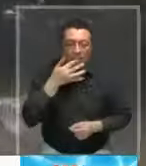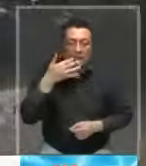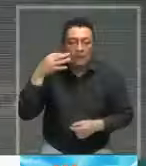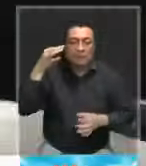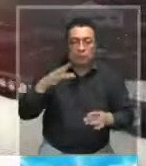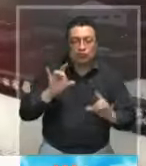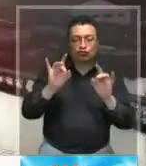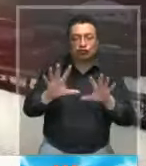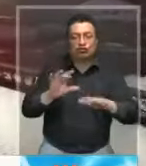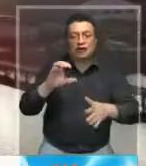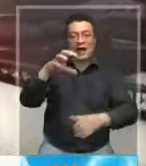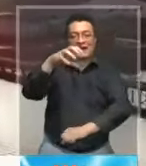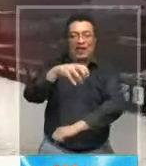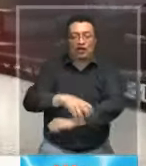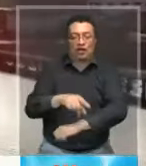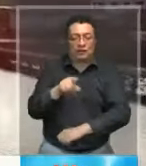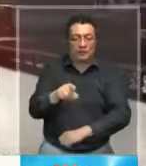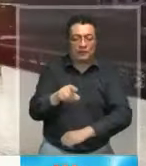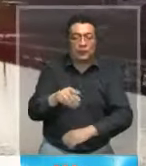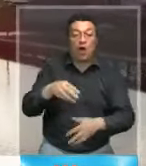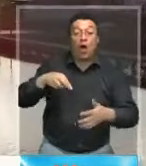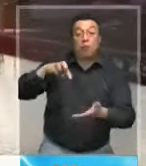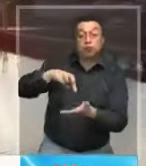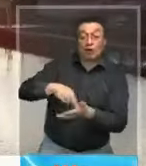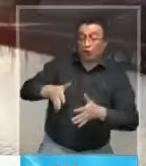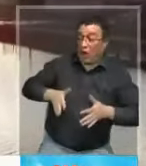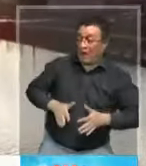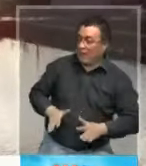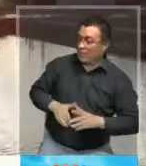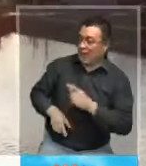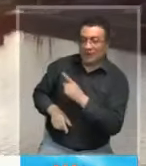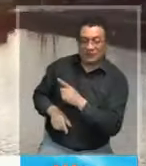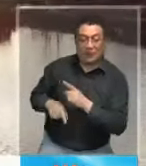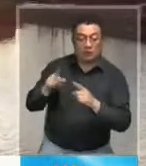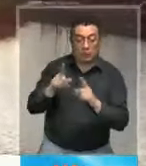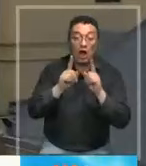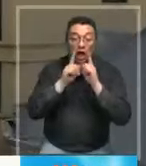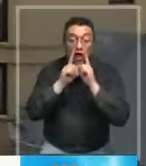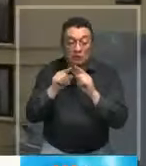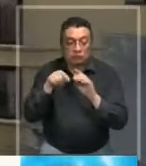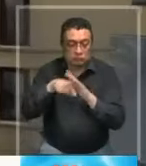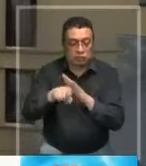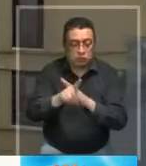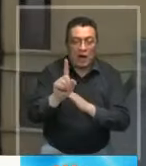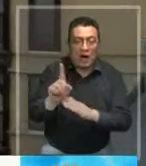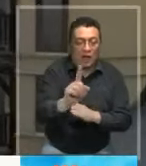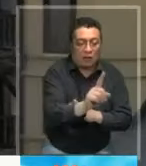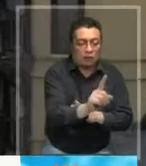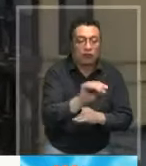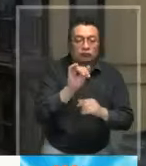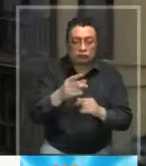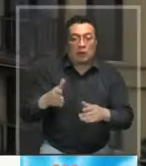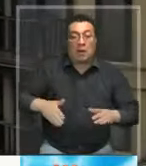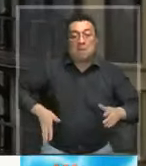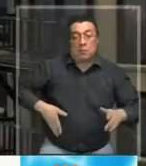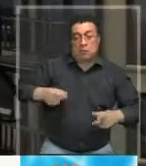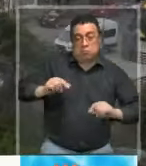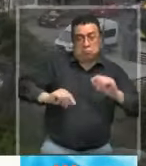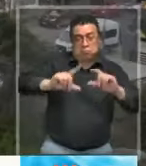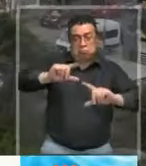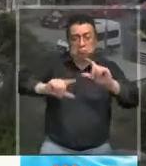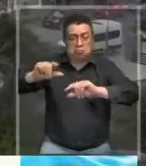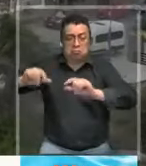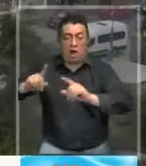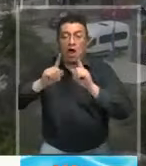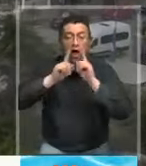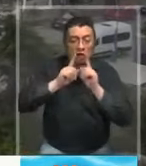región. Llegamos a Puerto Natales. Aquí encontramos un alojamiento para cada viajero y para cada bolsillo. Desde acogedores